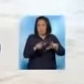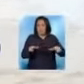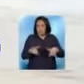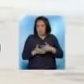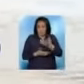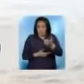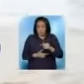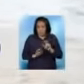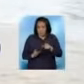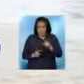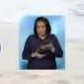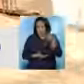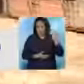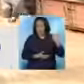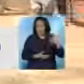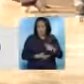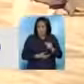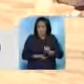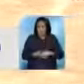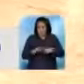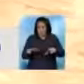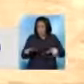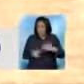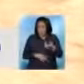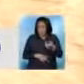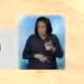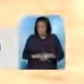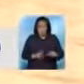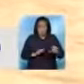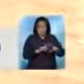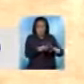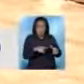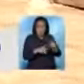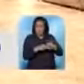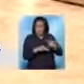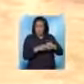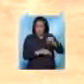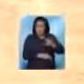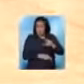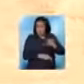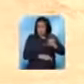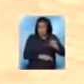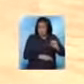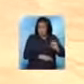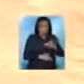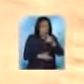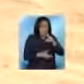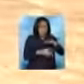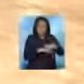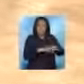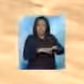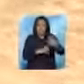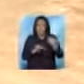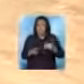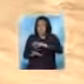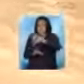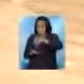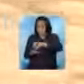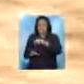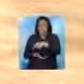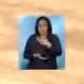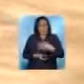esto fue lo que ocasionó en un inicio que el lugar, la urbanización de Miraflores, donde nos encontrábamos, se inundara. Ahora la Plaza de Armas